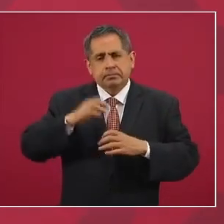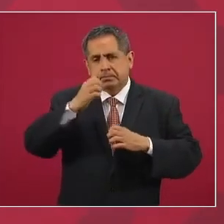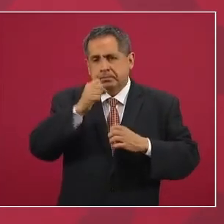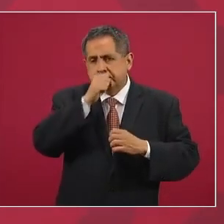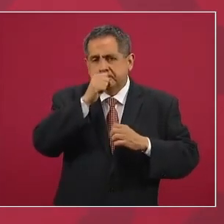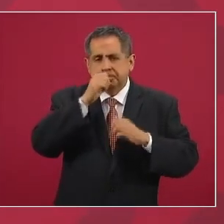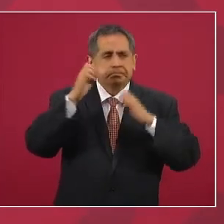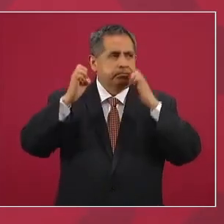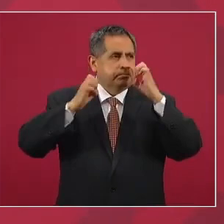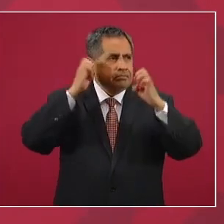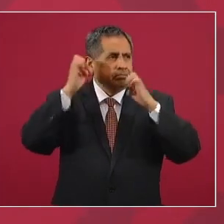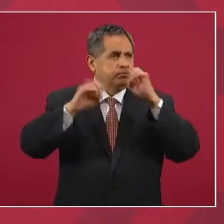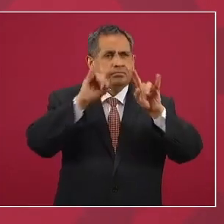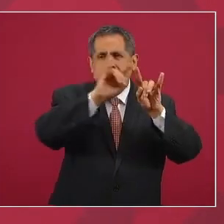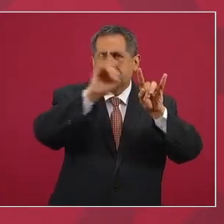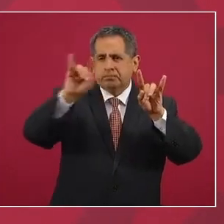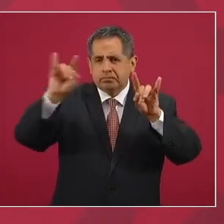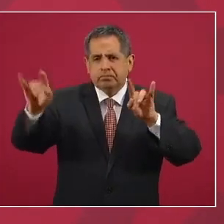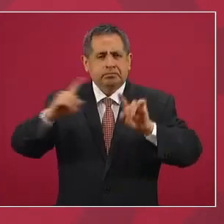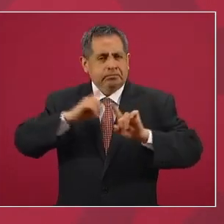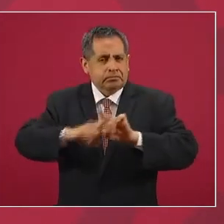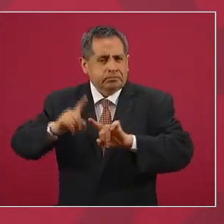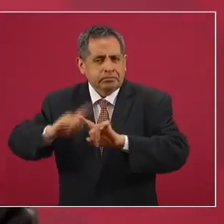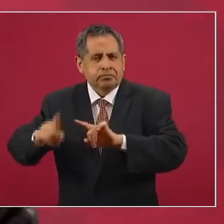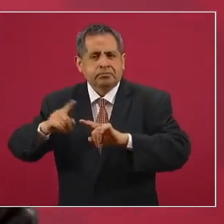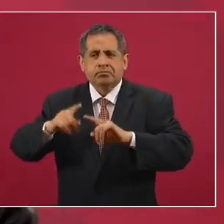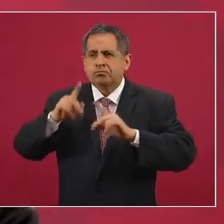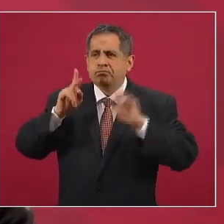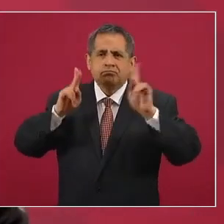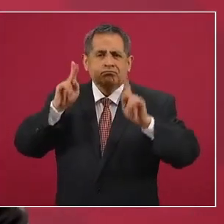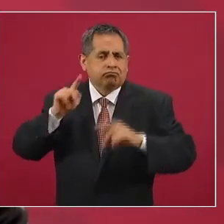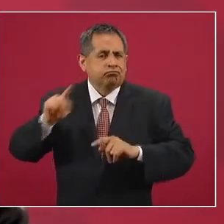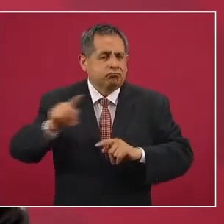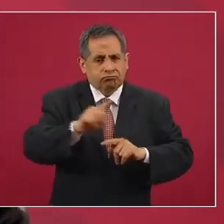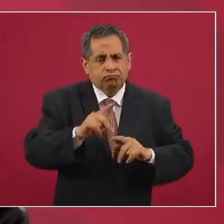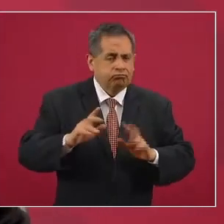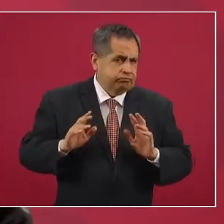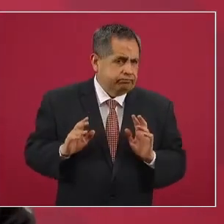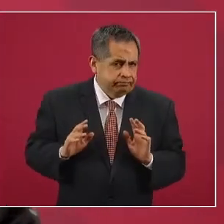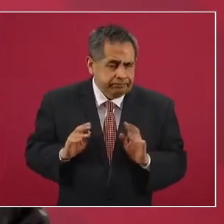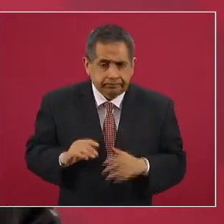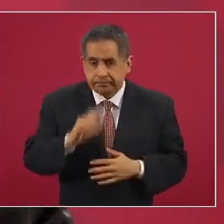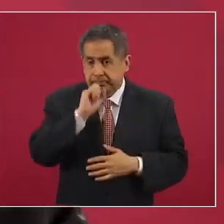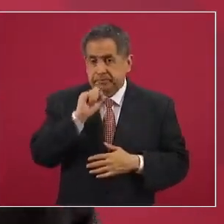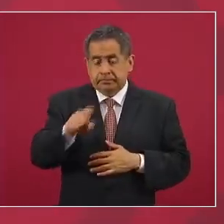exposiciones, muchos eventos y también